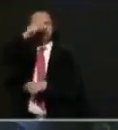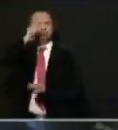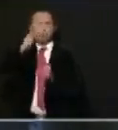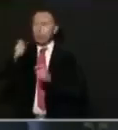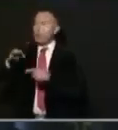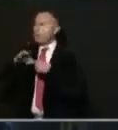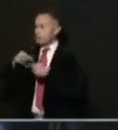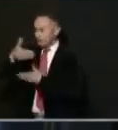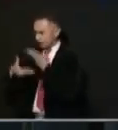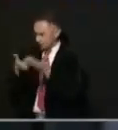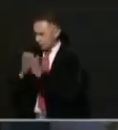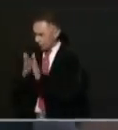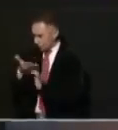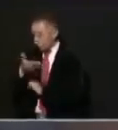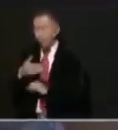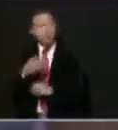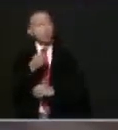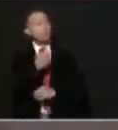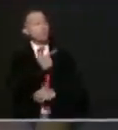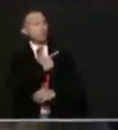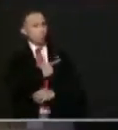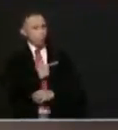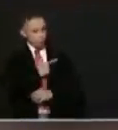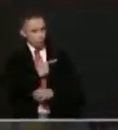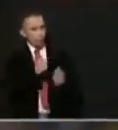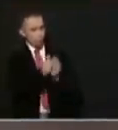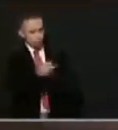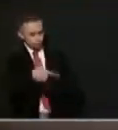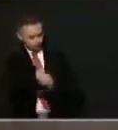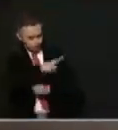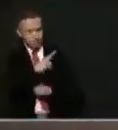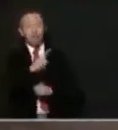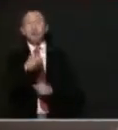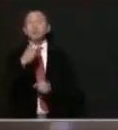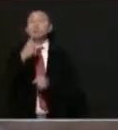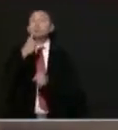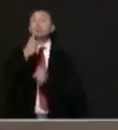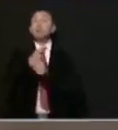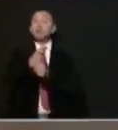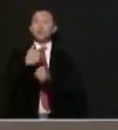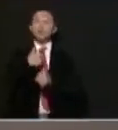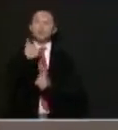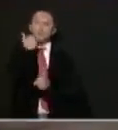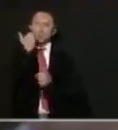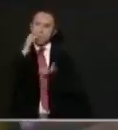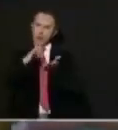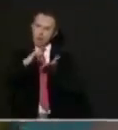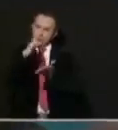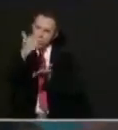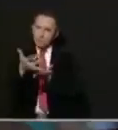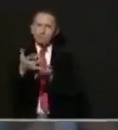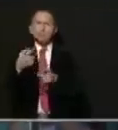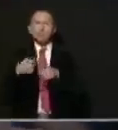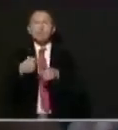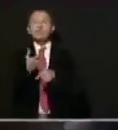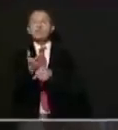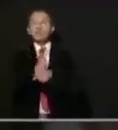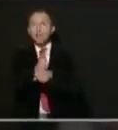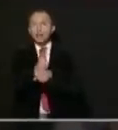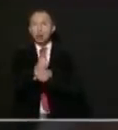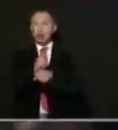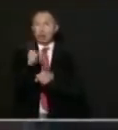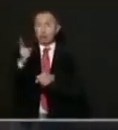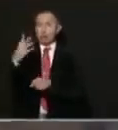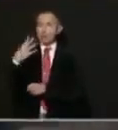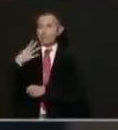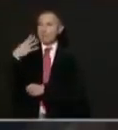buenas favor. Buenas tardes, muchísimo gusto de estar con ustedes. En primer lugar, yo quiero agradecer, agradecerle al licenciado Adelfo Regino haberme